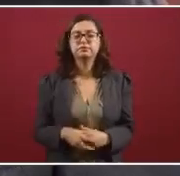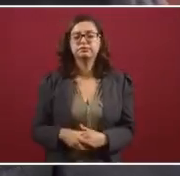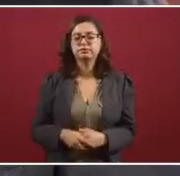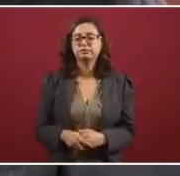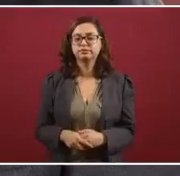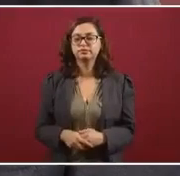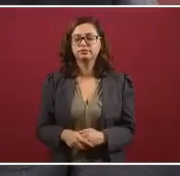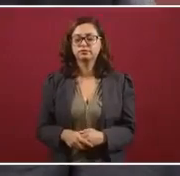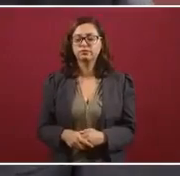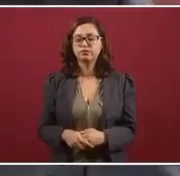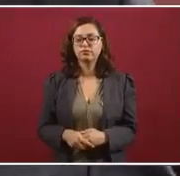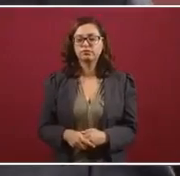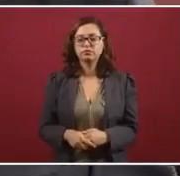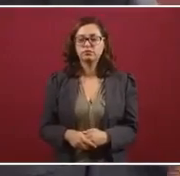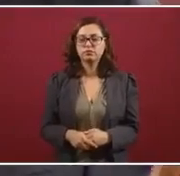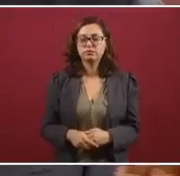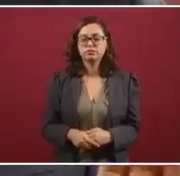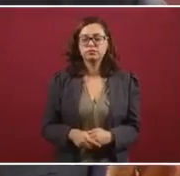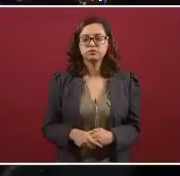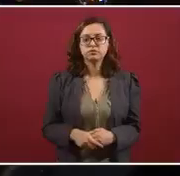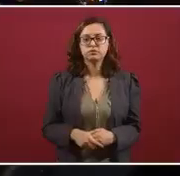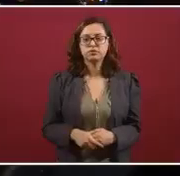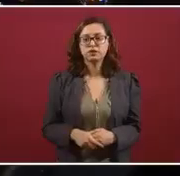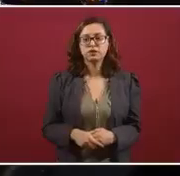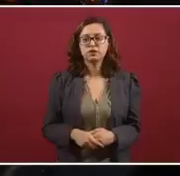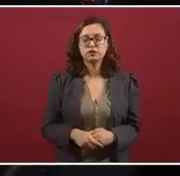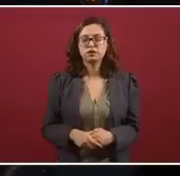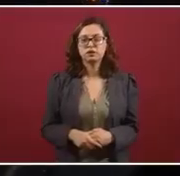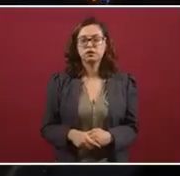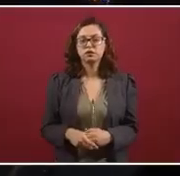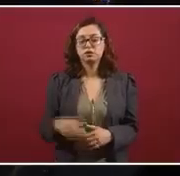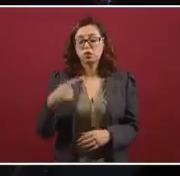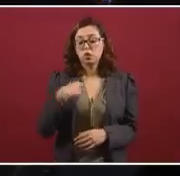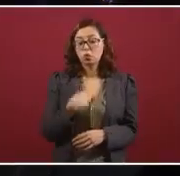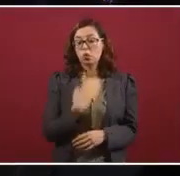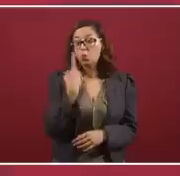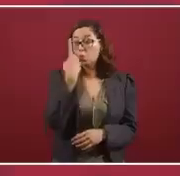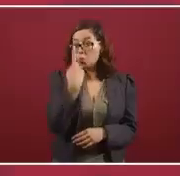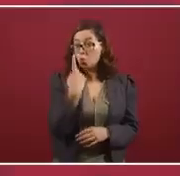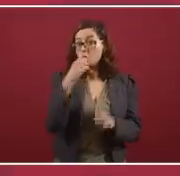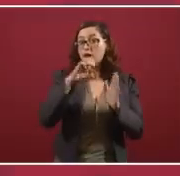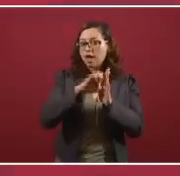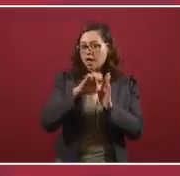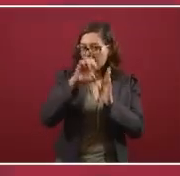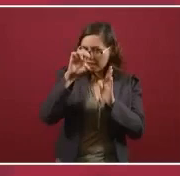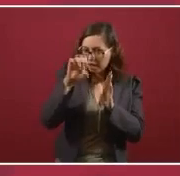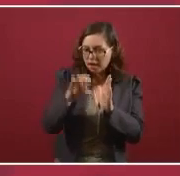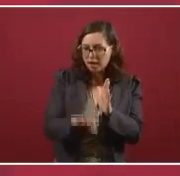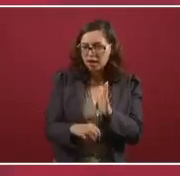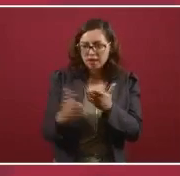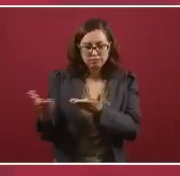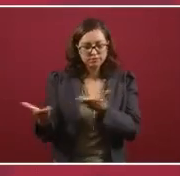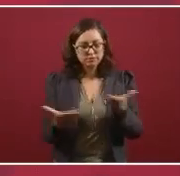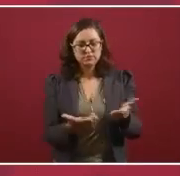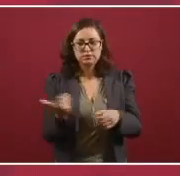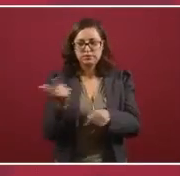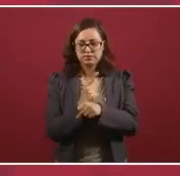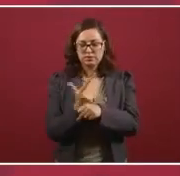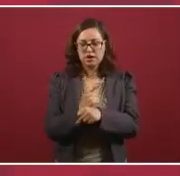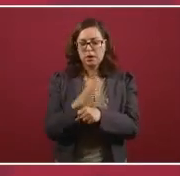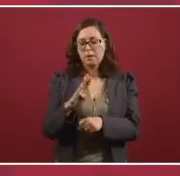si les parece que ponga un ejemplo de tarifa el licenciado Bartles, un